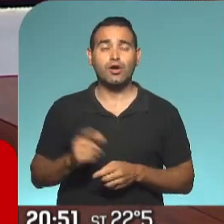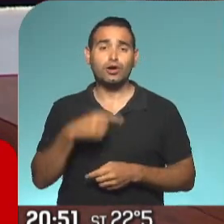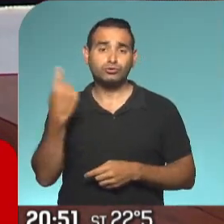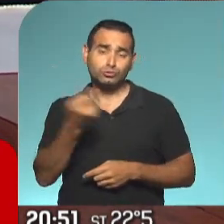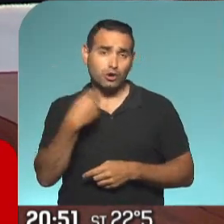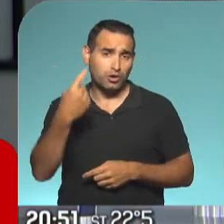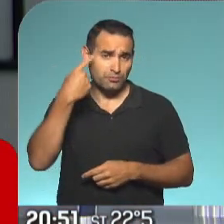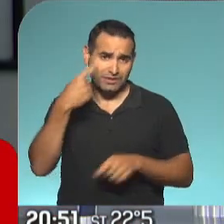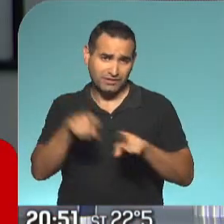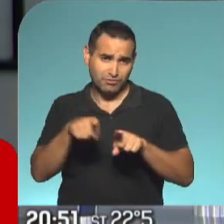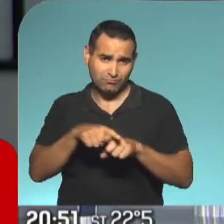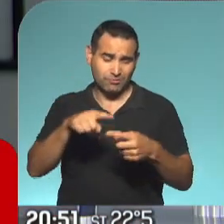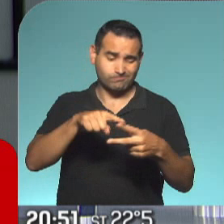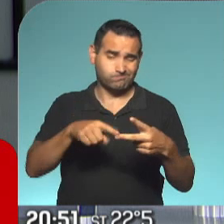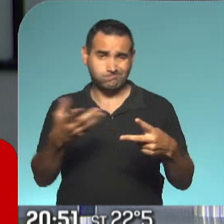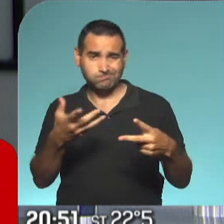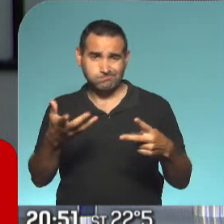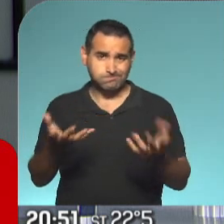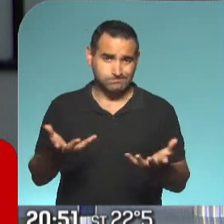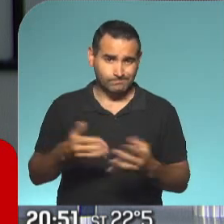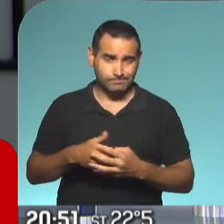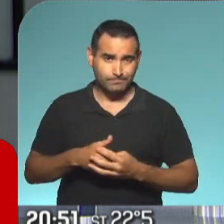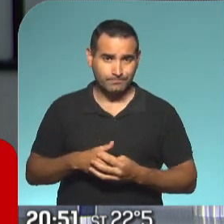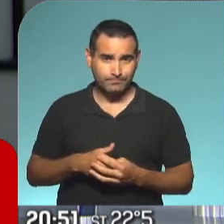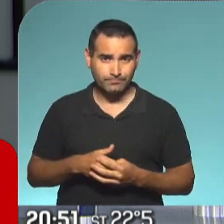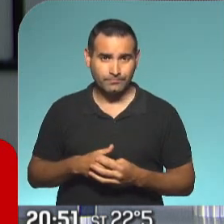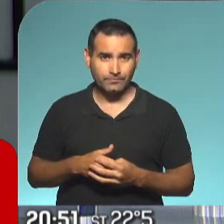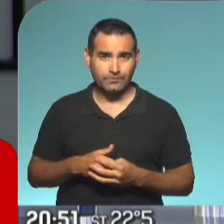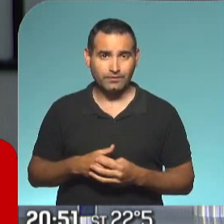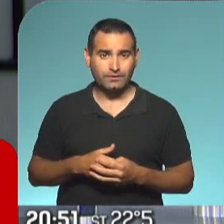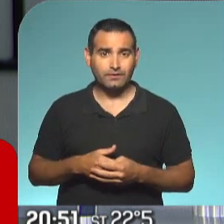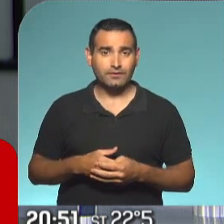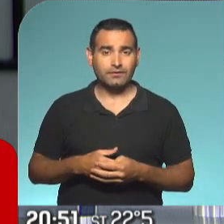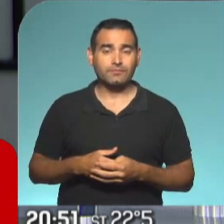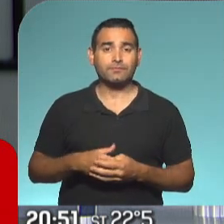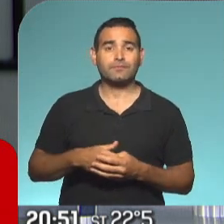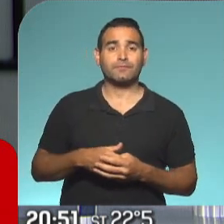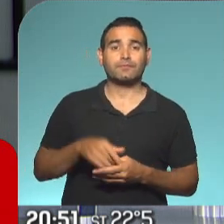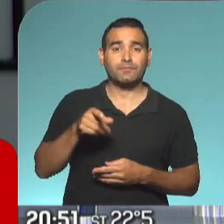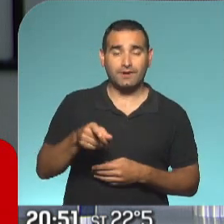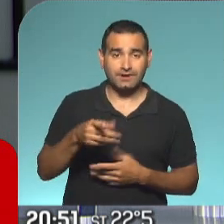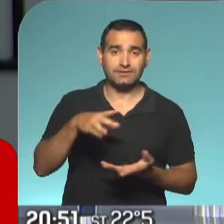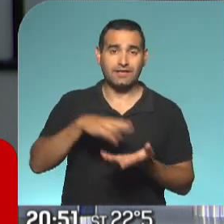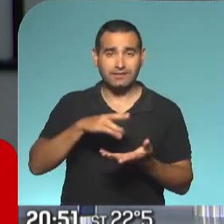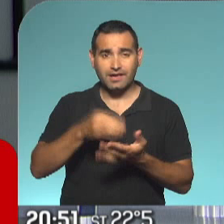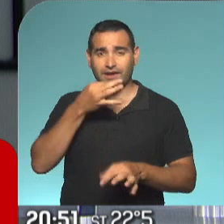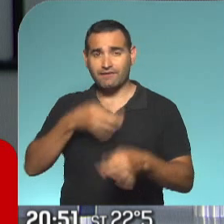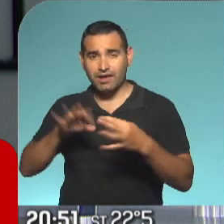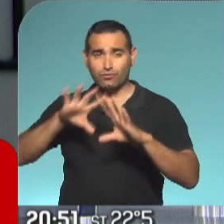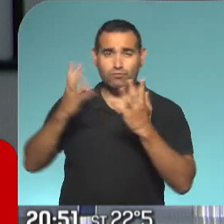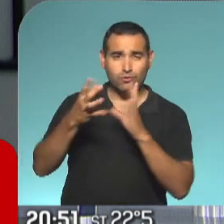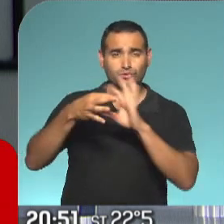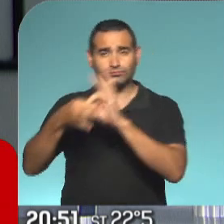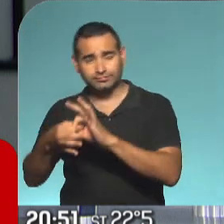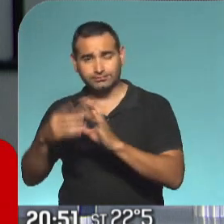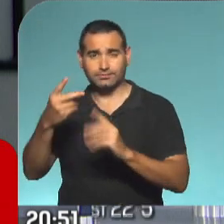mirando lo mismo y lo estábamos describiendo de distinta manera. Por eso digo, las consecuencias que tuvo esto para el país, que desde mi punto de